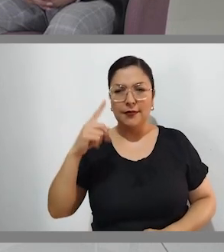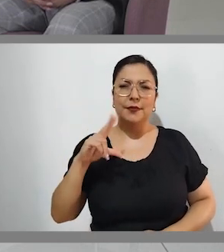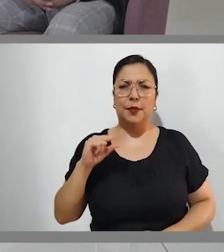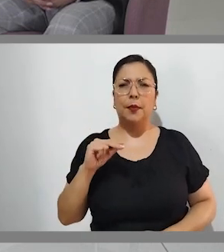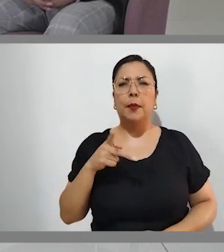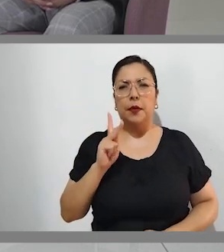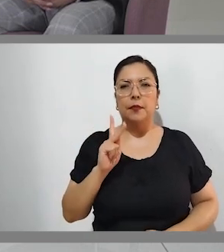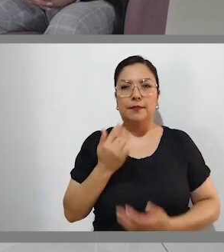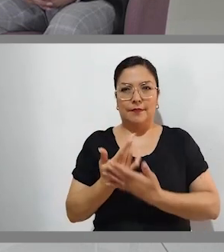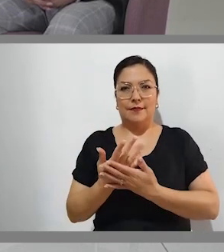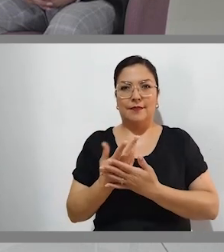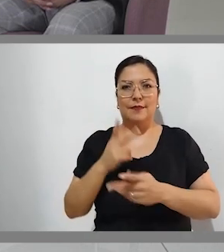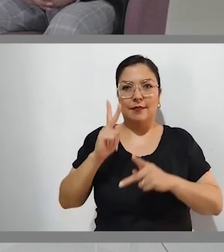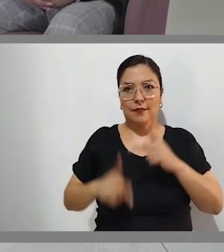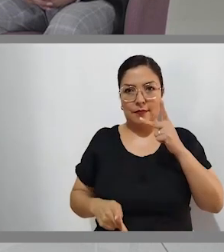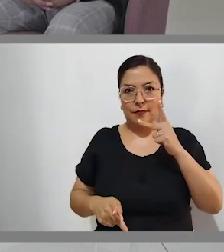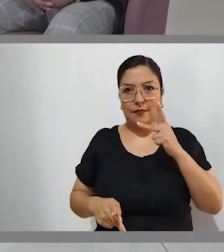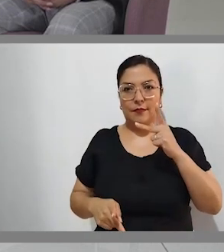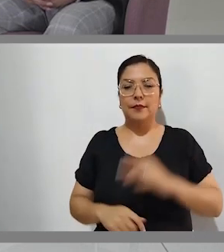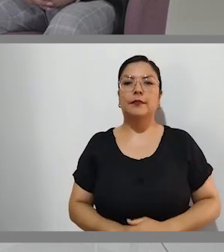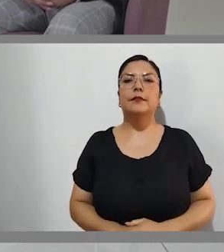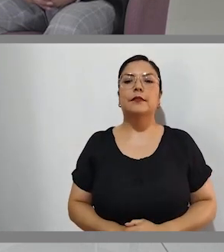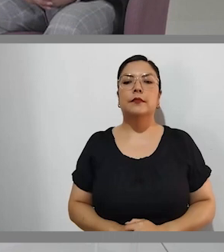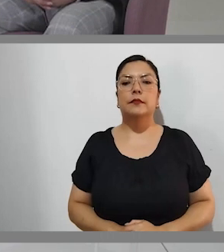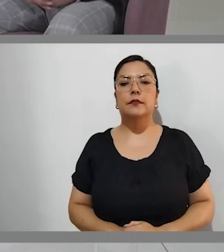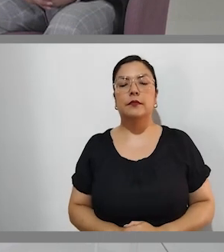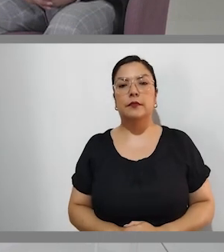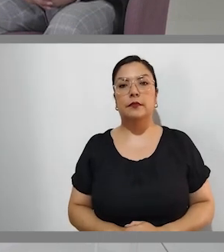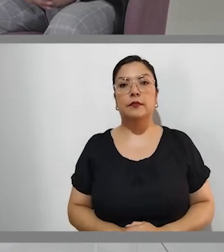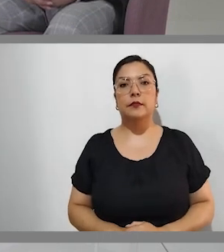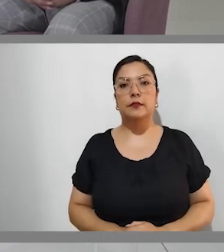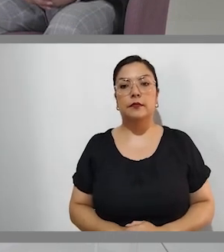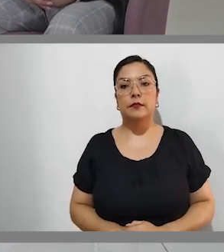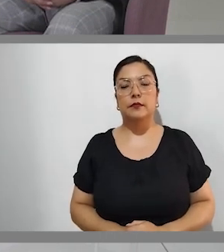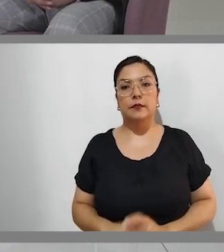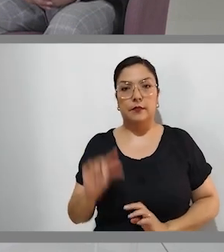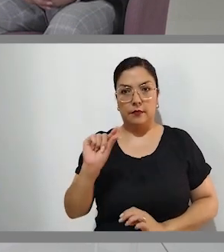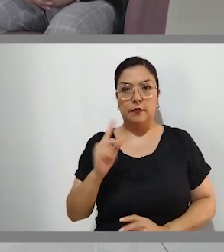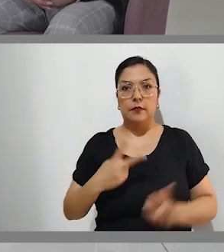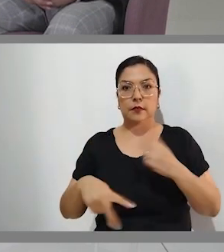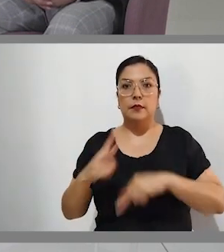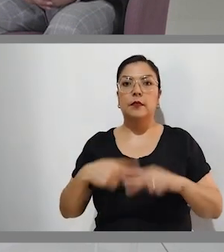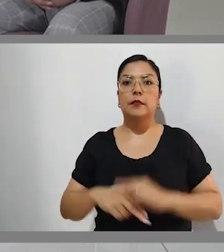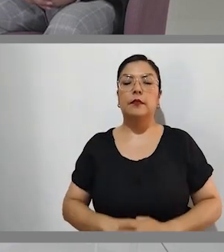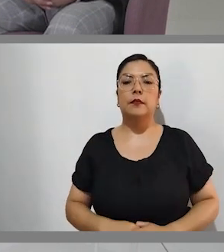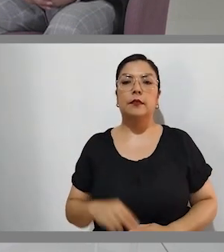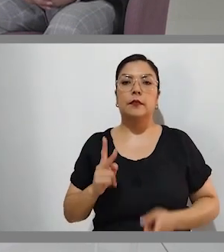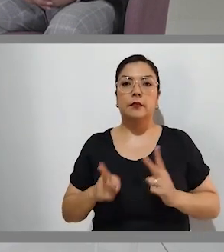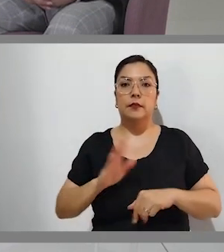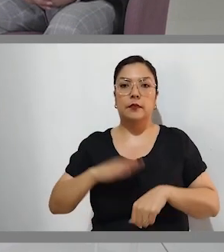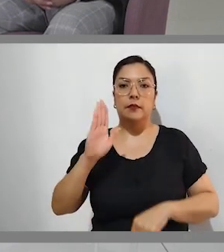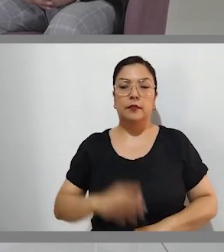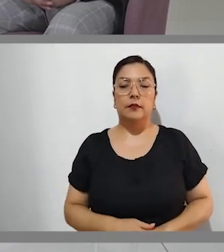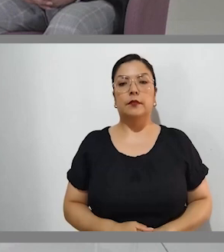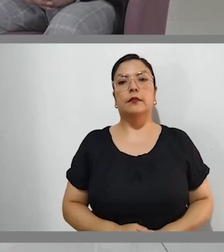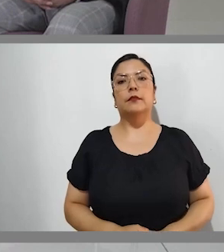Vamos a hacer una pequeña pausa para concluir esta primera parte de su programa de la urna, y ahorita en un momento más regresamos para seguir platicando